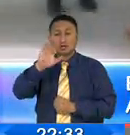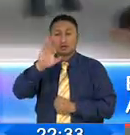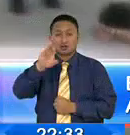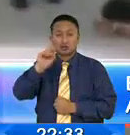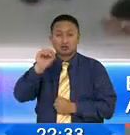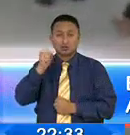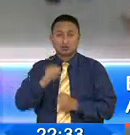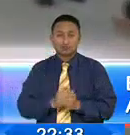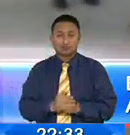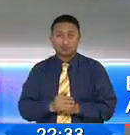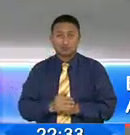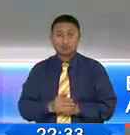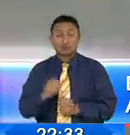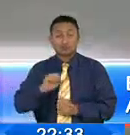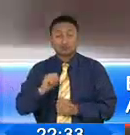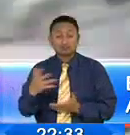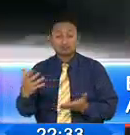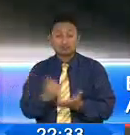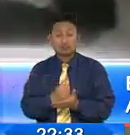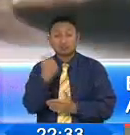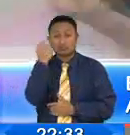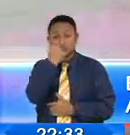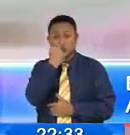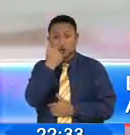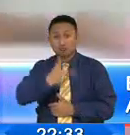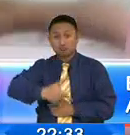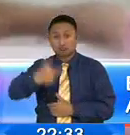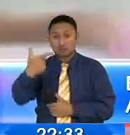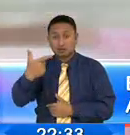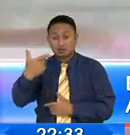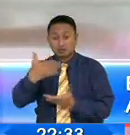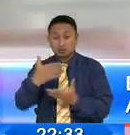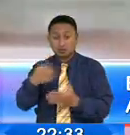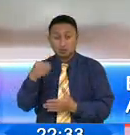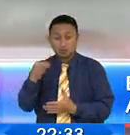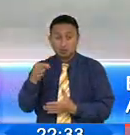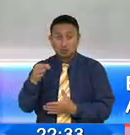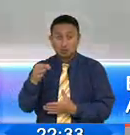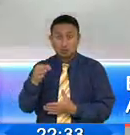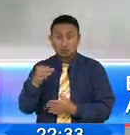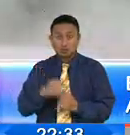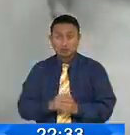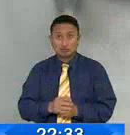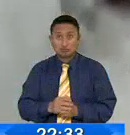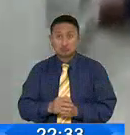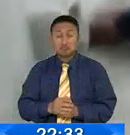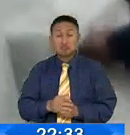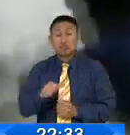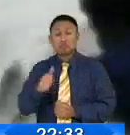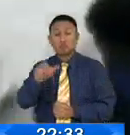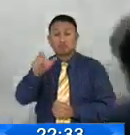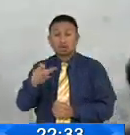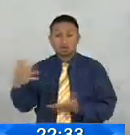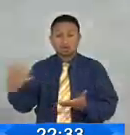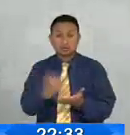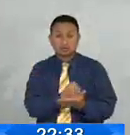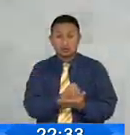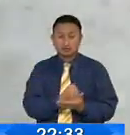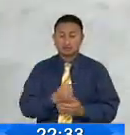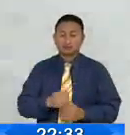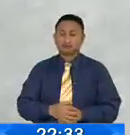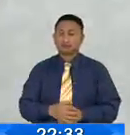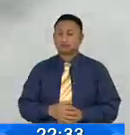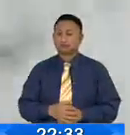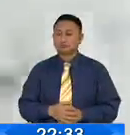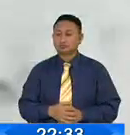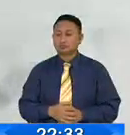estas redadas, se han decomisado droga, armas y varios documentos de identidad de terceras personas, informó